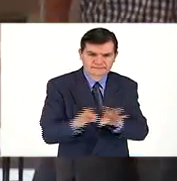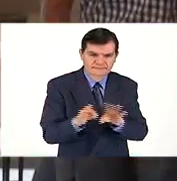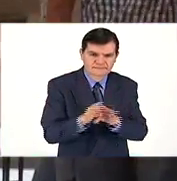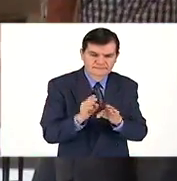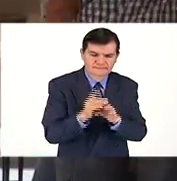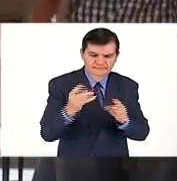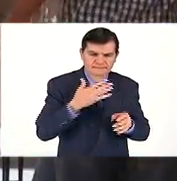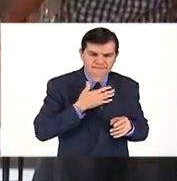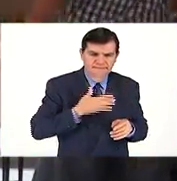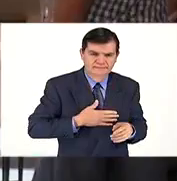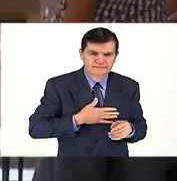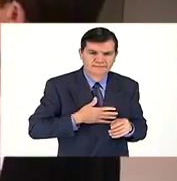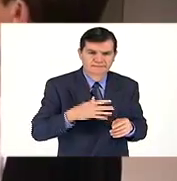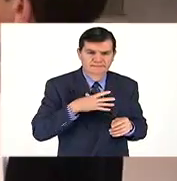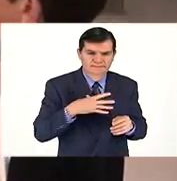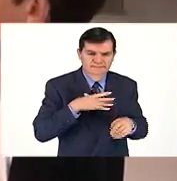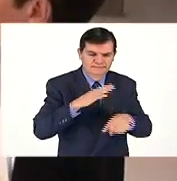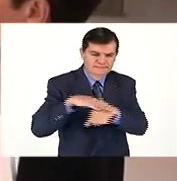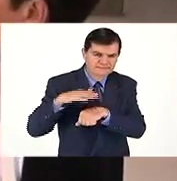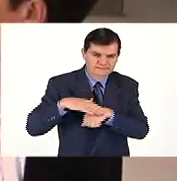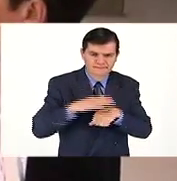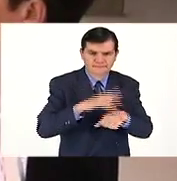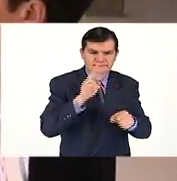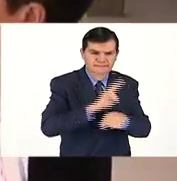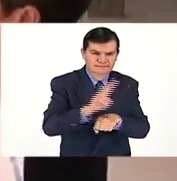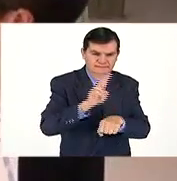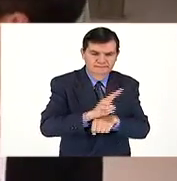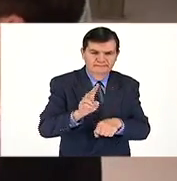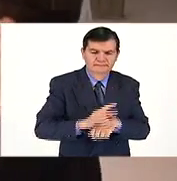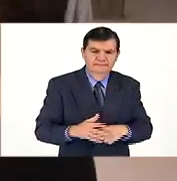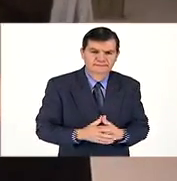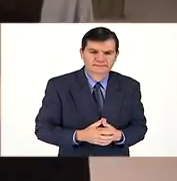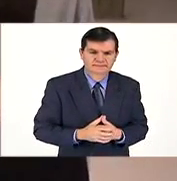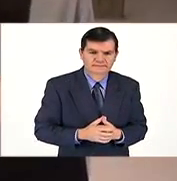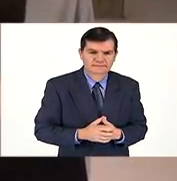que no es democrático, simplemente llamado Venezuela, Venezuela Unidad.